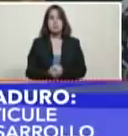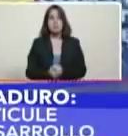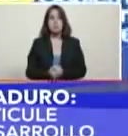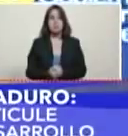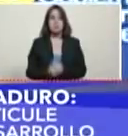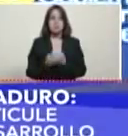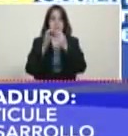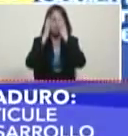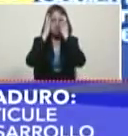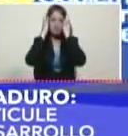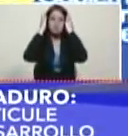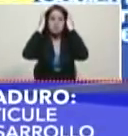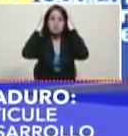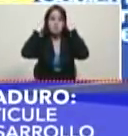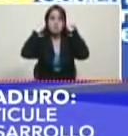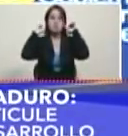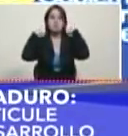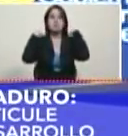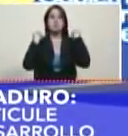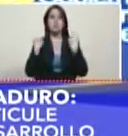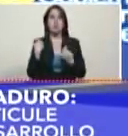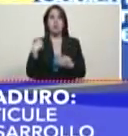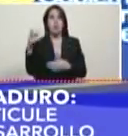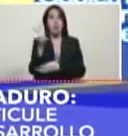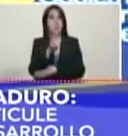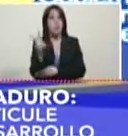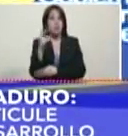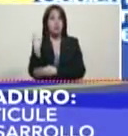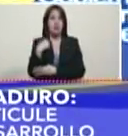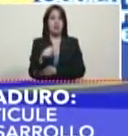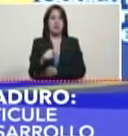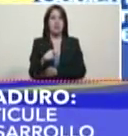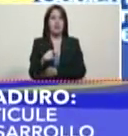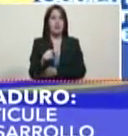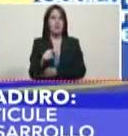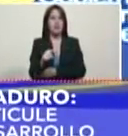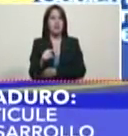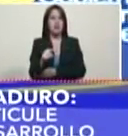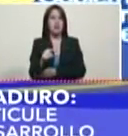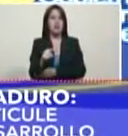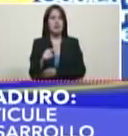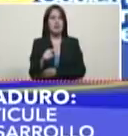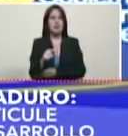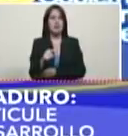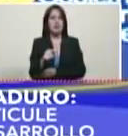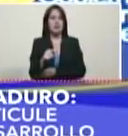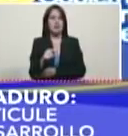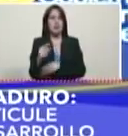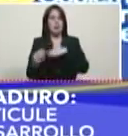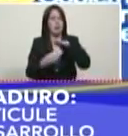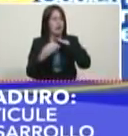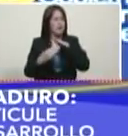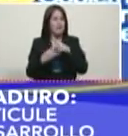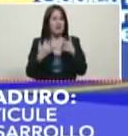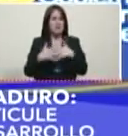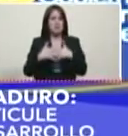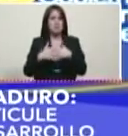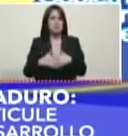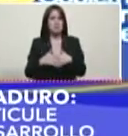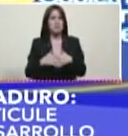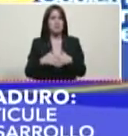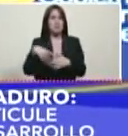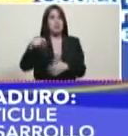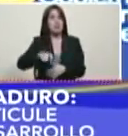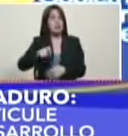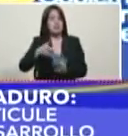para el desarrollo industrial, Venezuela tiene la base industrial necesaria para su funcionamiento económico, para la satisfacción de las